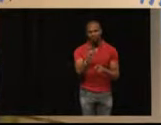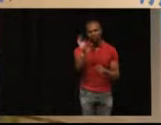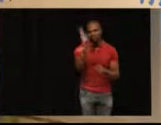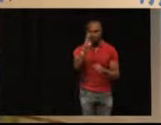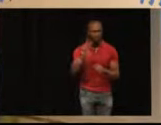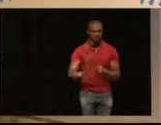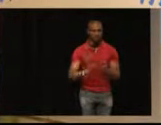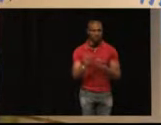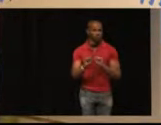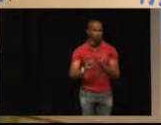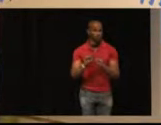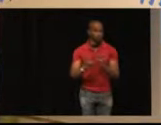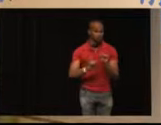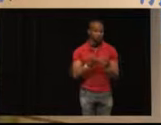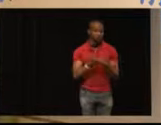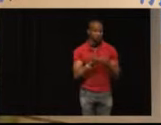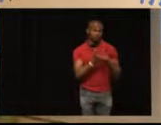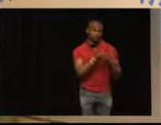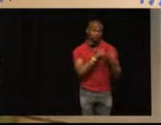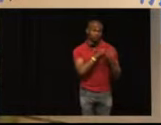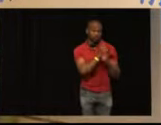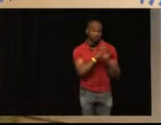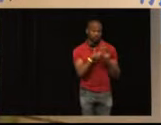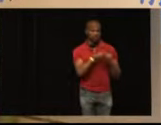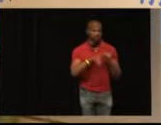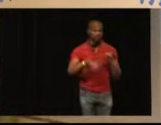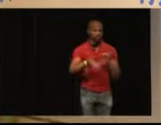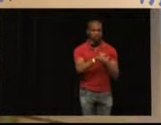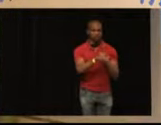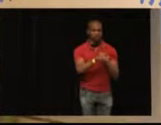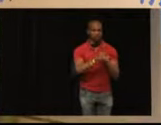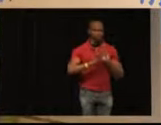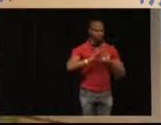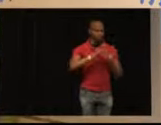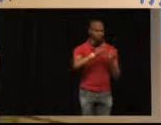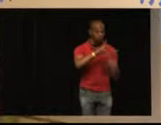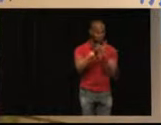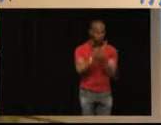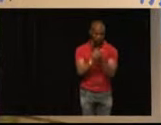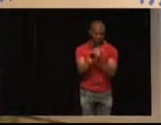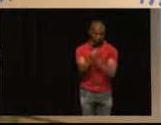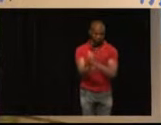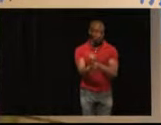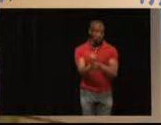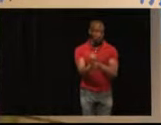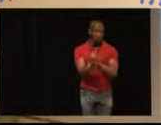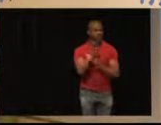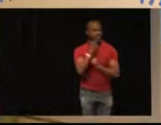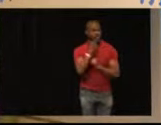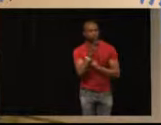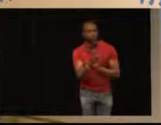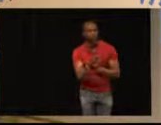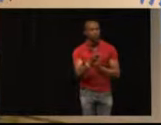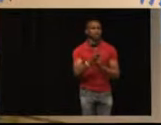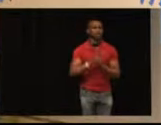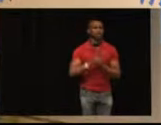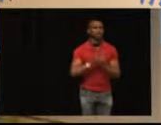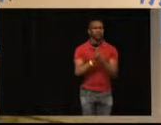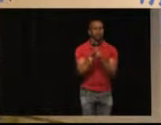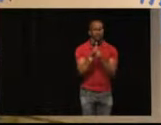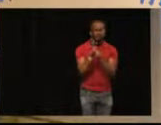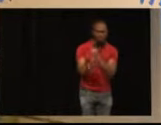en Brasil es el tema de la responsabilidad social en el mundo del deporte. Entonces estamos hablando tanto de